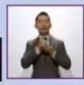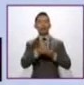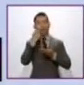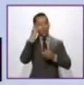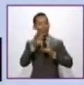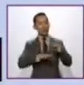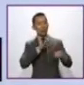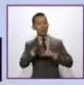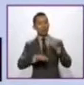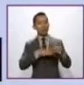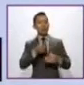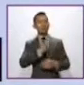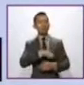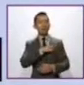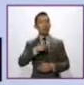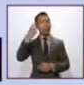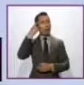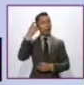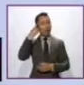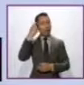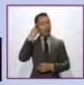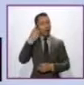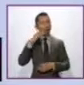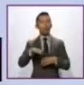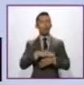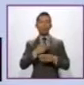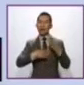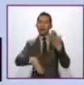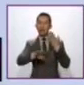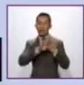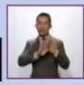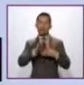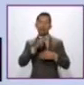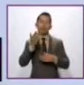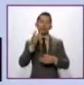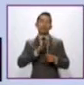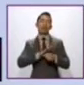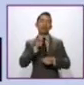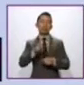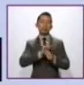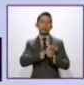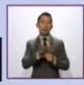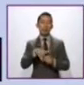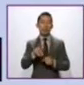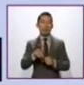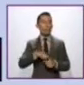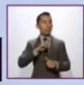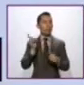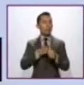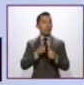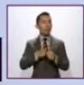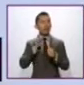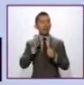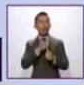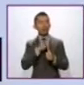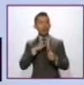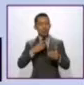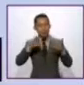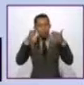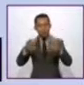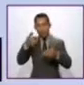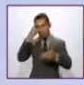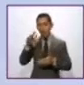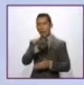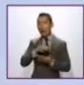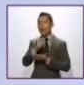Salud mental, que ha sido muy golpeada, principalmente hoy por la pandemia. Pero tenemos primero que nada en enfocarnos para hacer un